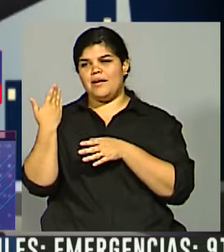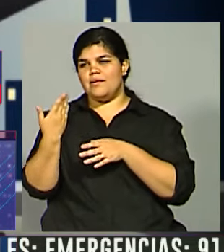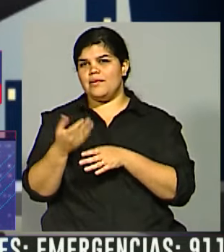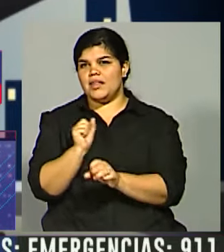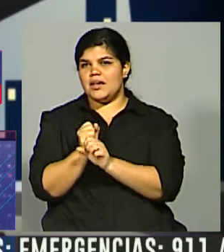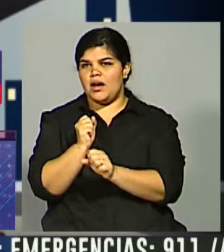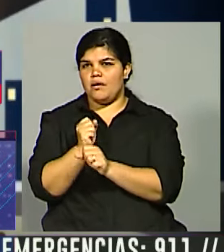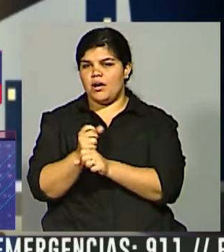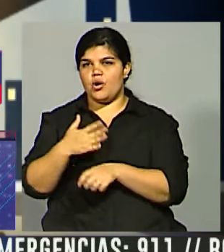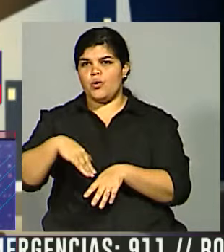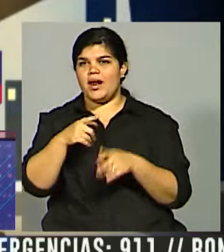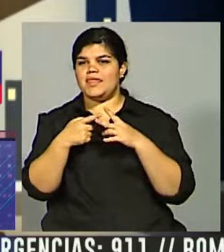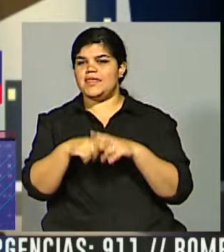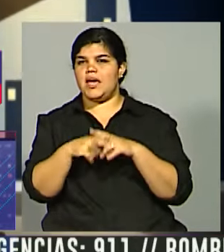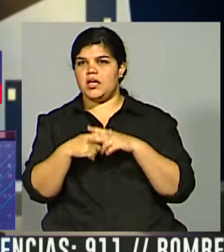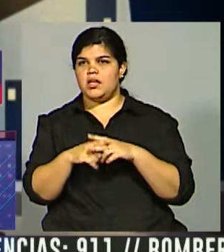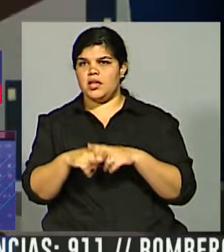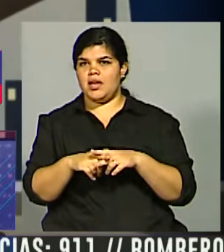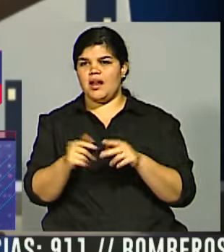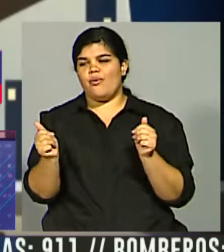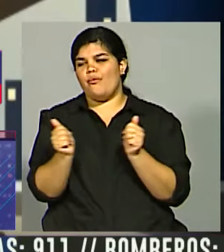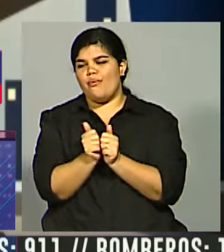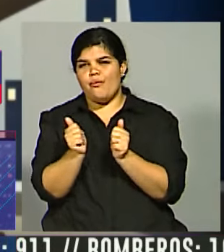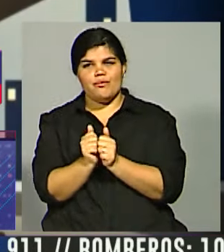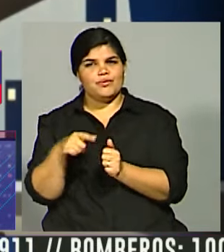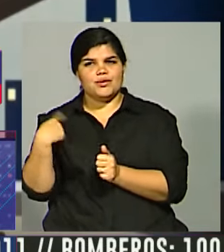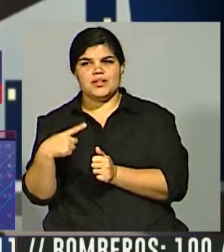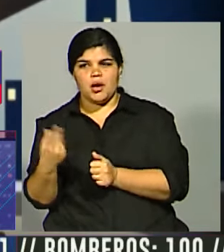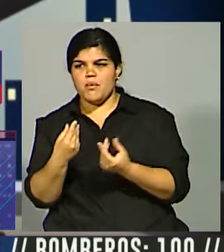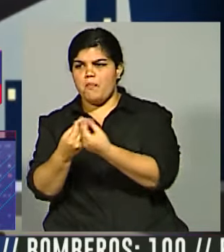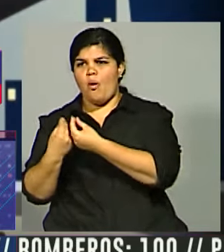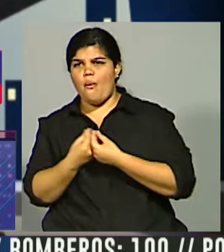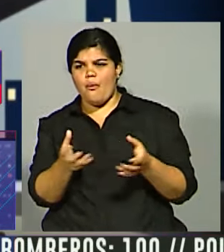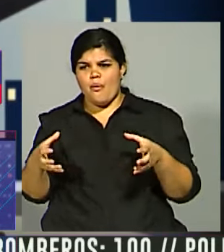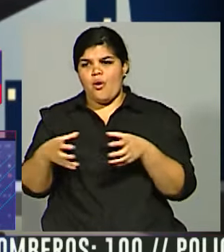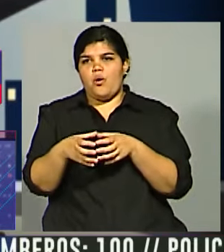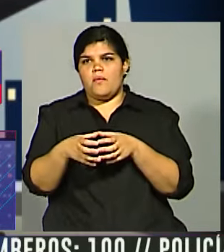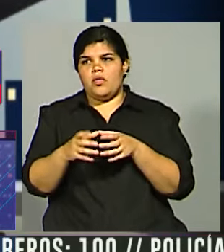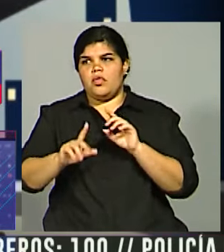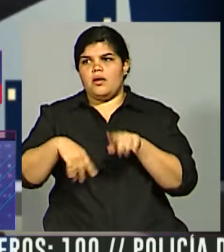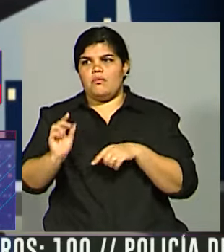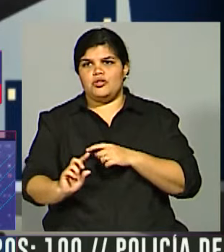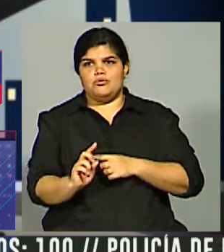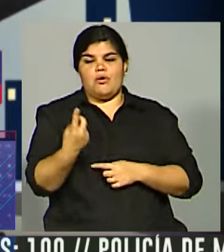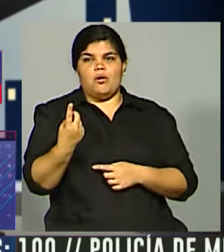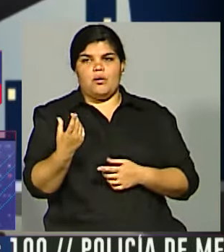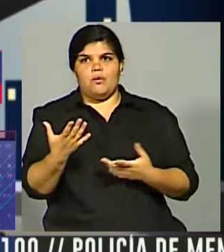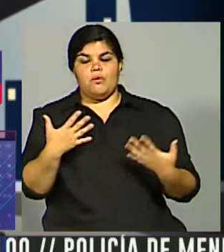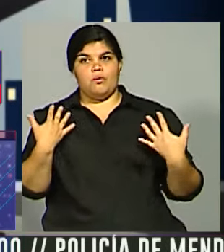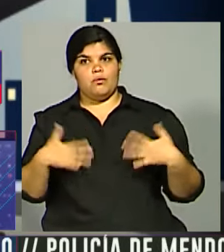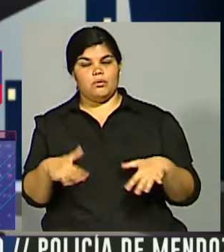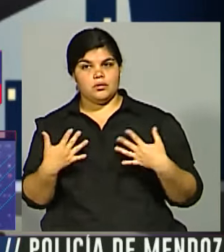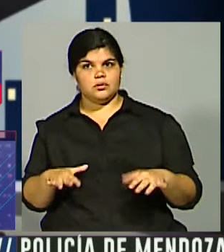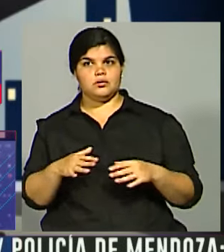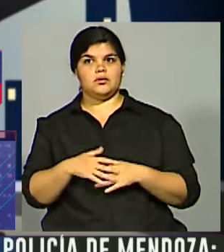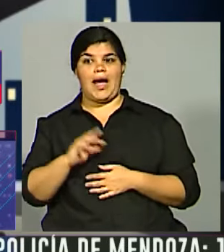años de Teatro del Taller, sentirse acompañado, muchos, ¿no? Y empezar a trabajar solo fue como, wow. Y ahora